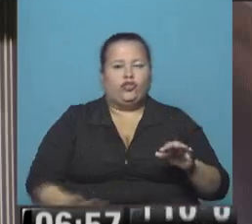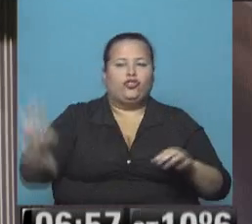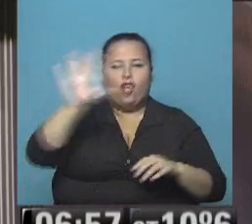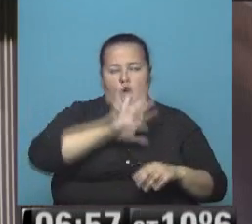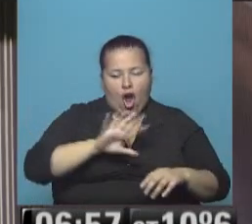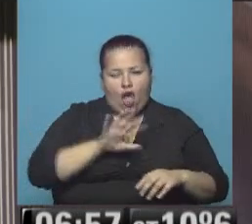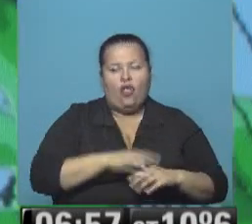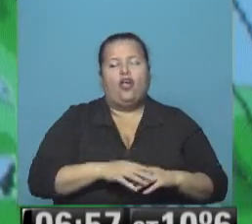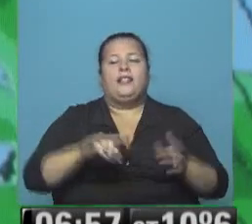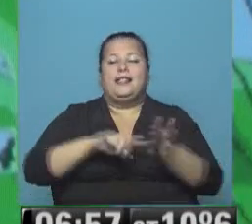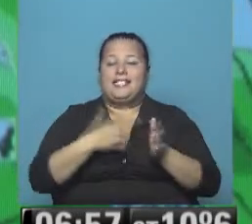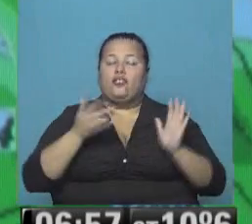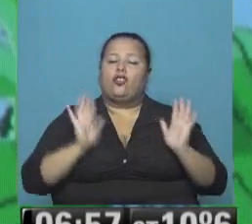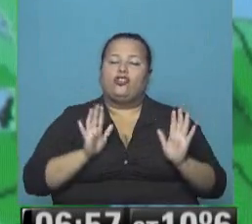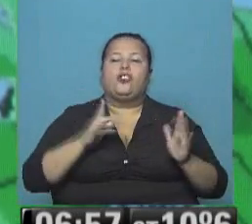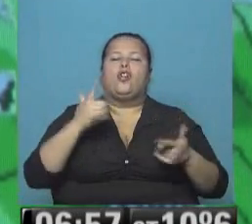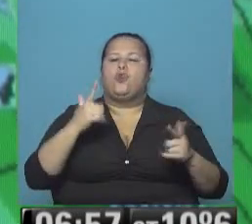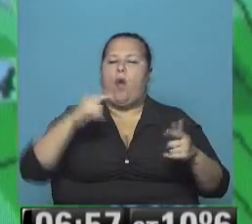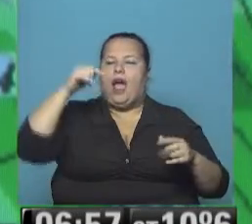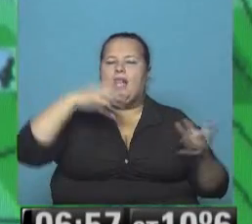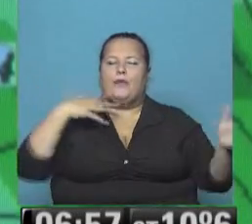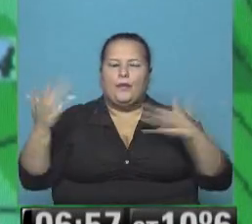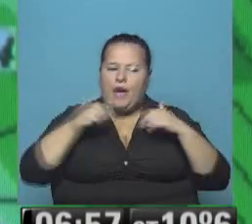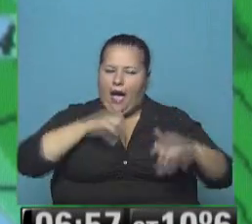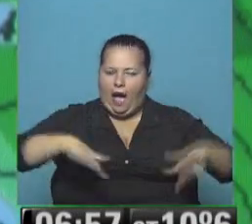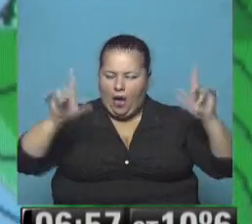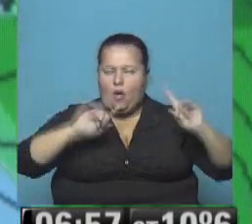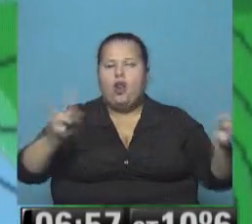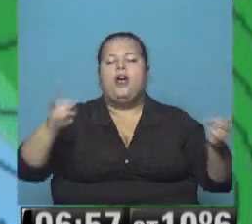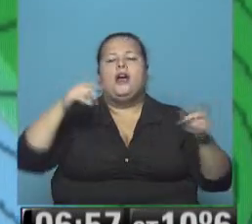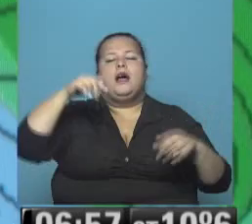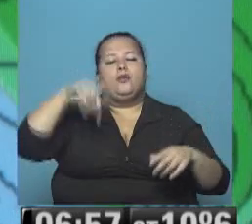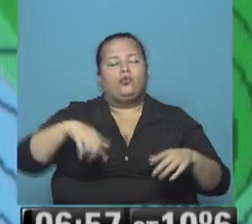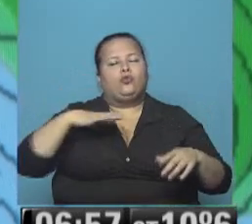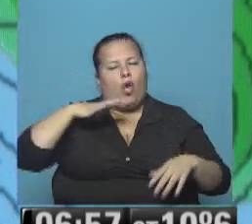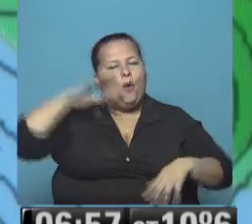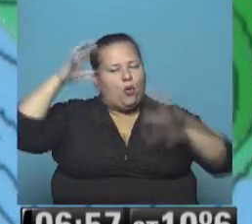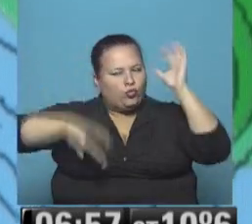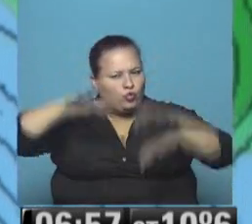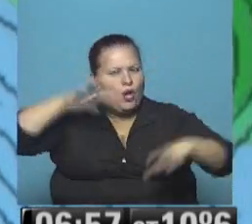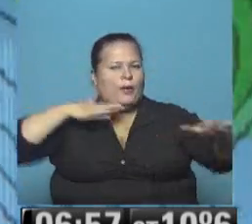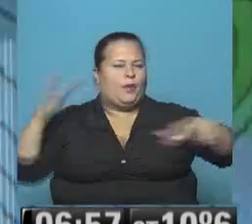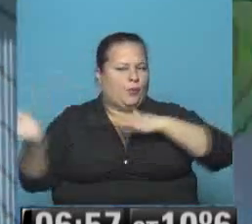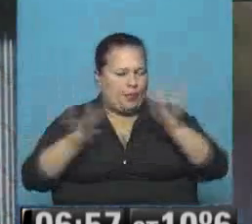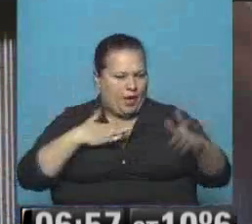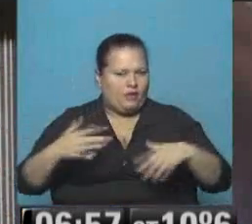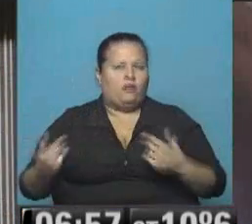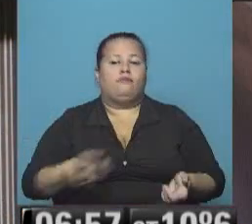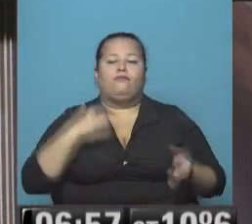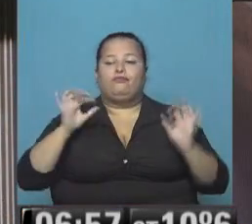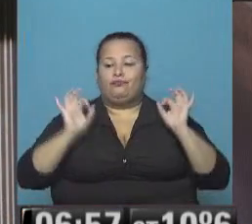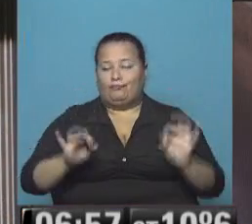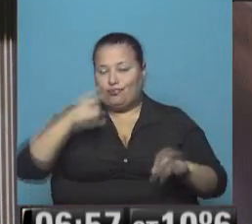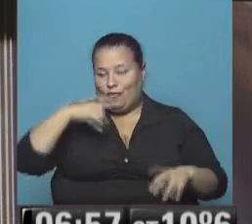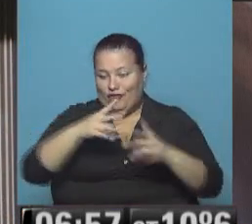de la zona central por lo tanto ya no tendremos sudestada y en la región patagónica todavía precipitaciones y vientos intensos nosotros ponemos